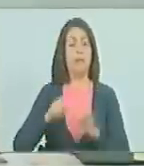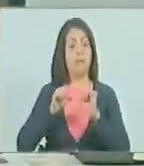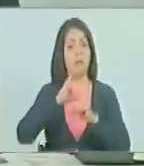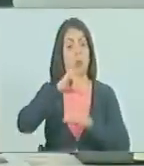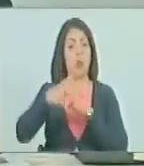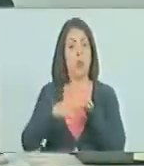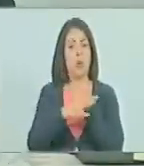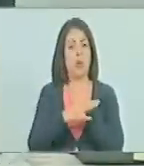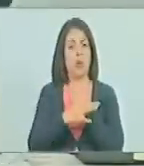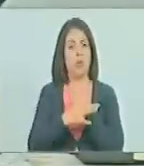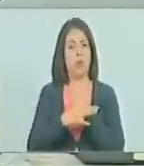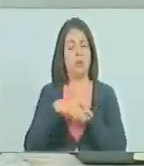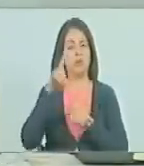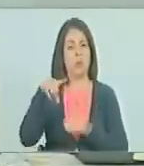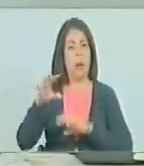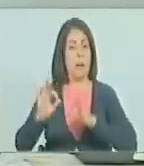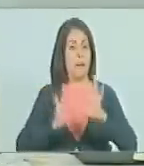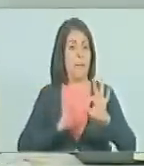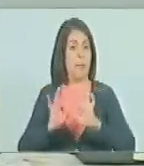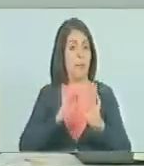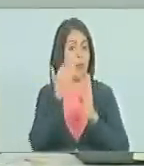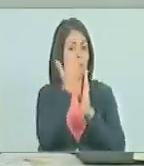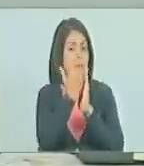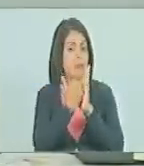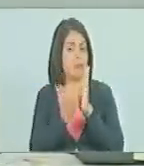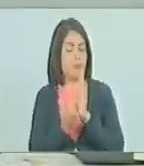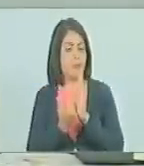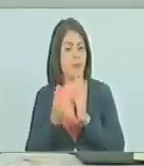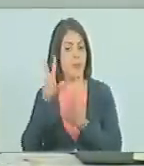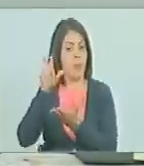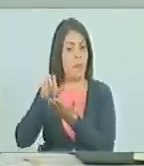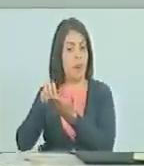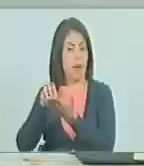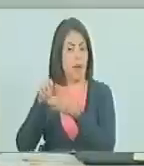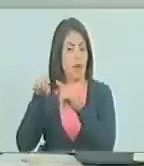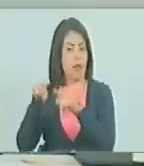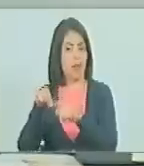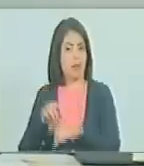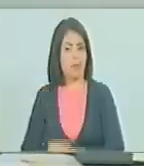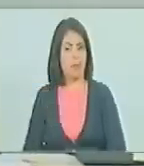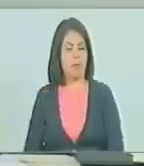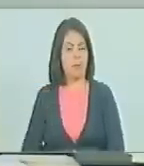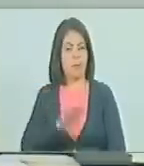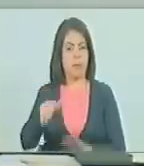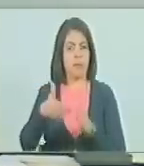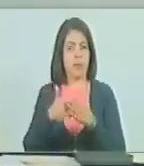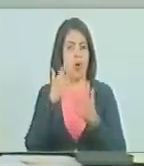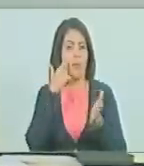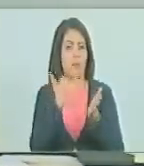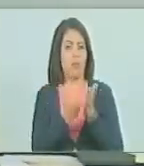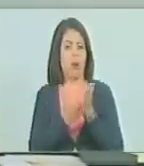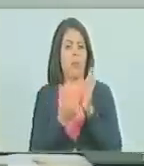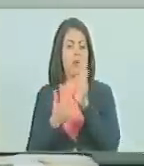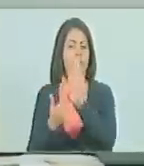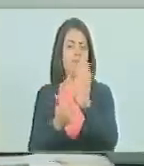interino Juan Guaidó, quien además le preparaba la agenda de Juan Guaidó en Margarita. Y ahí están todas las pruebas. Así que,